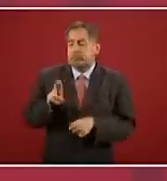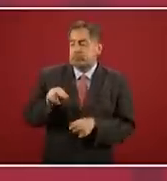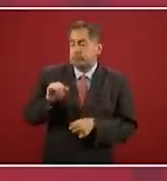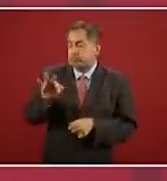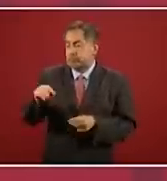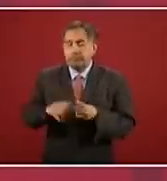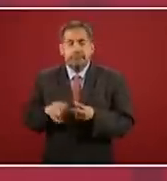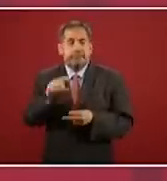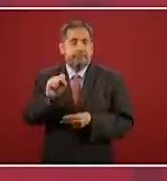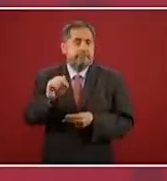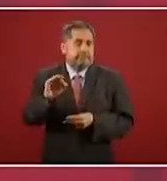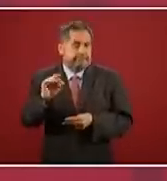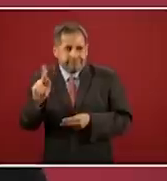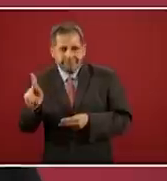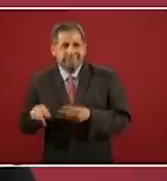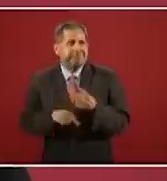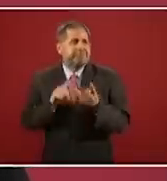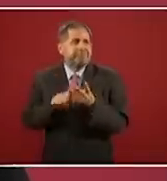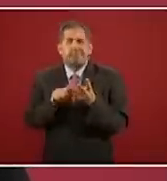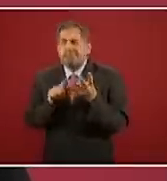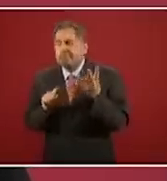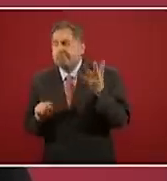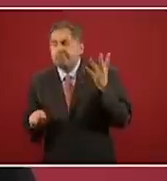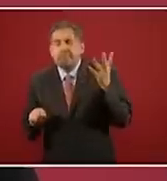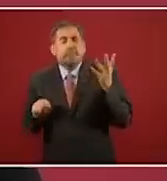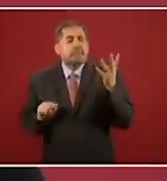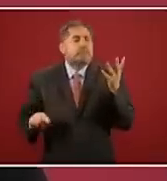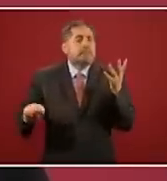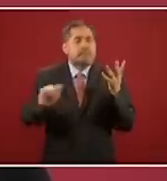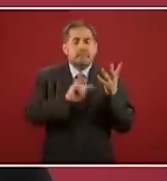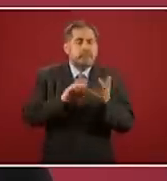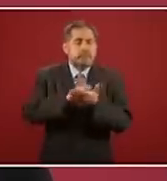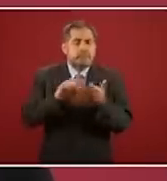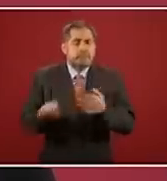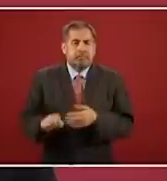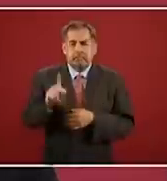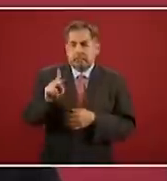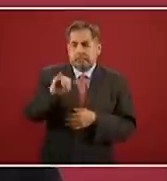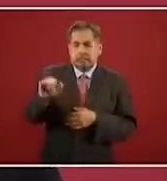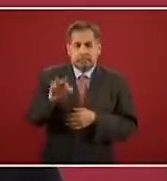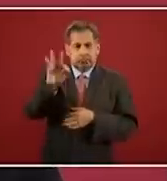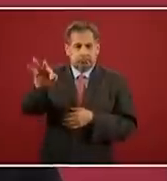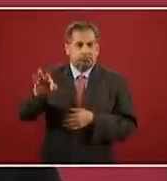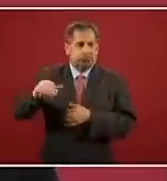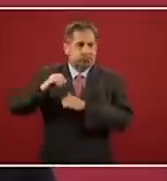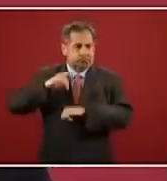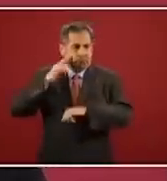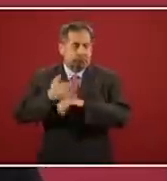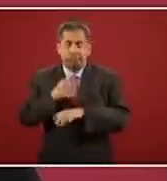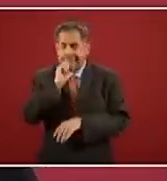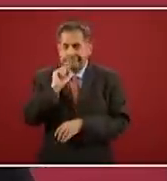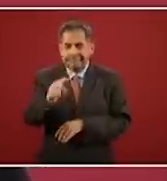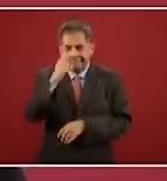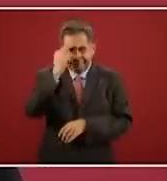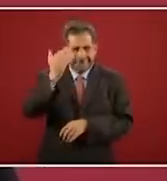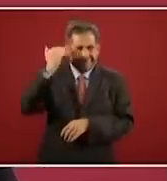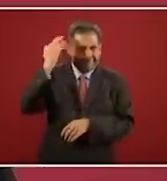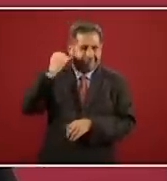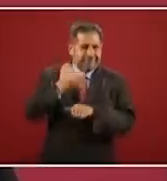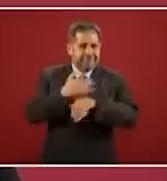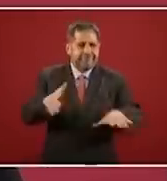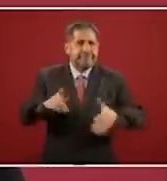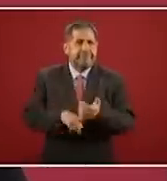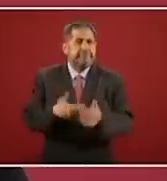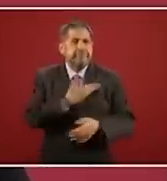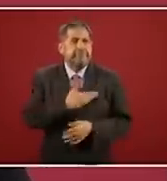Secretaría de la Función Pública, sino a otras entidades del Estado mexicano, como es el Poder Judicial. Baste recordar el informe del presidente de